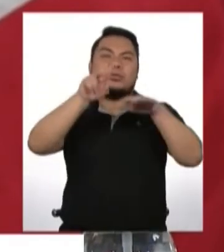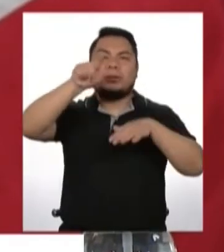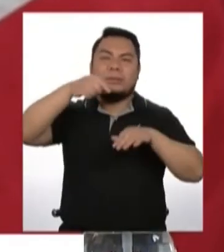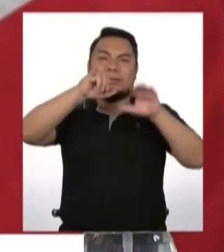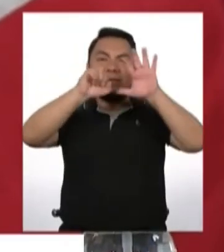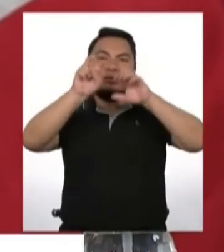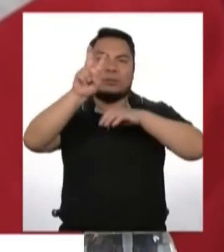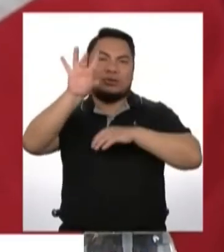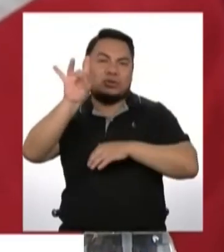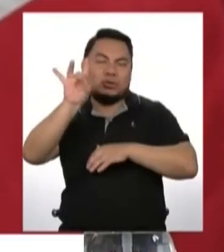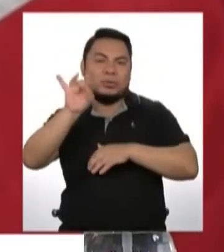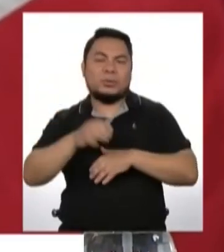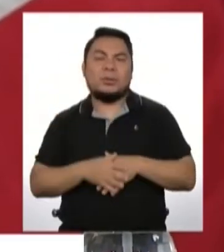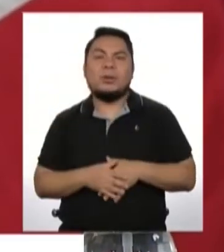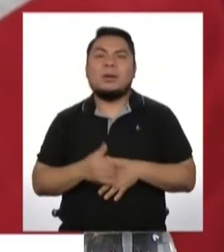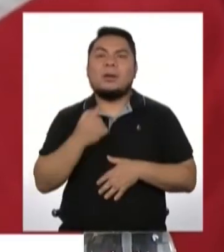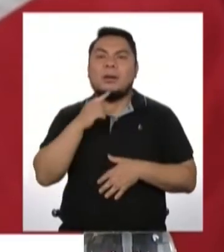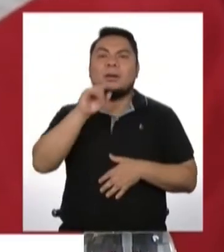1,312,628,